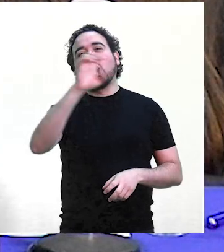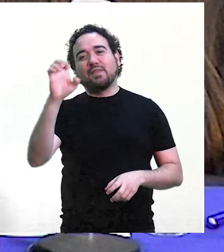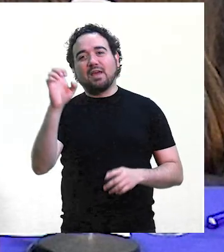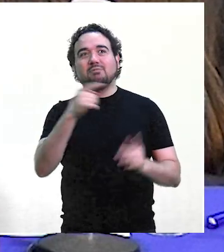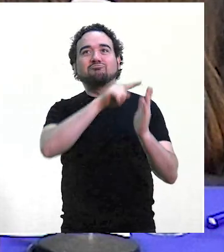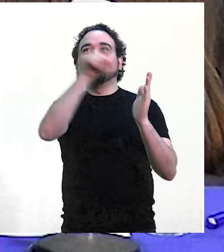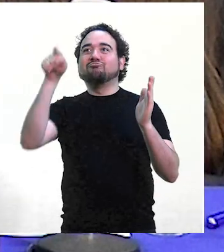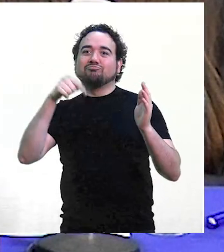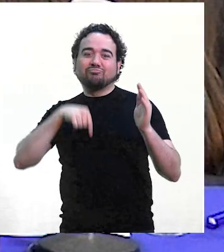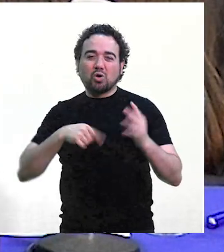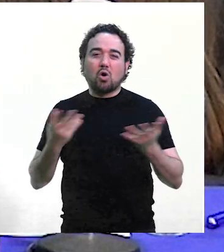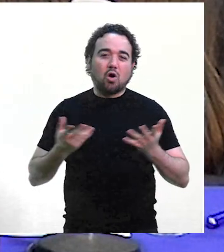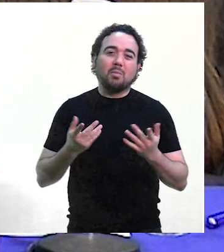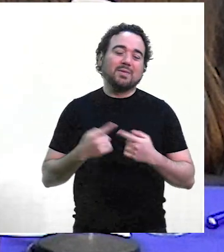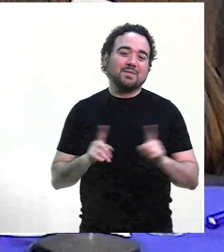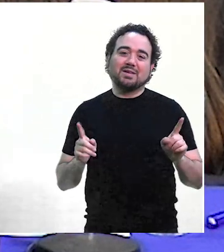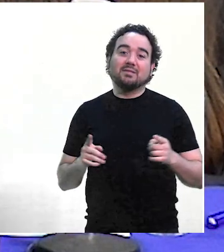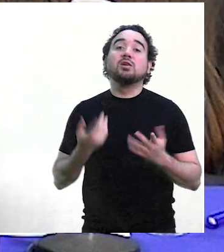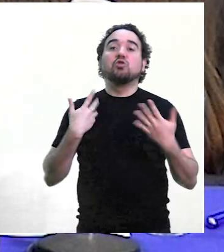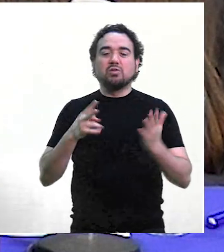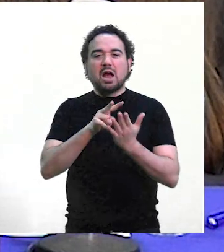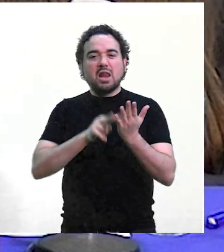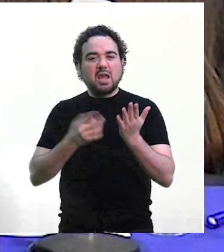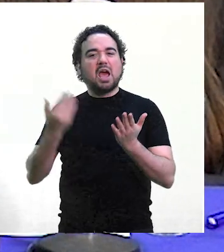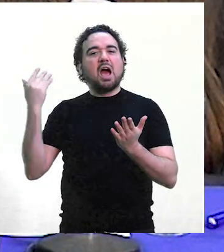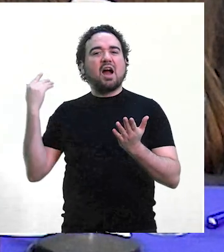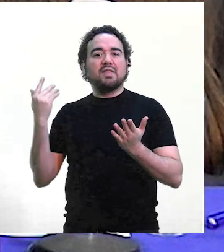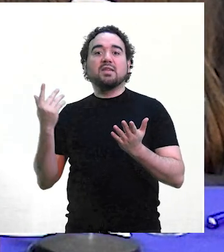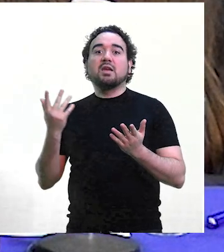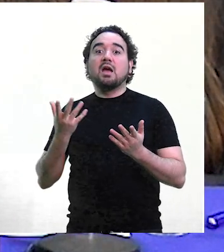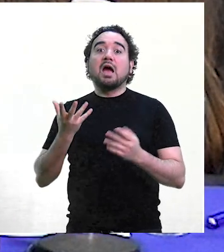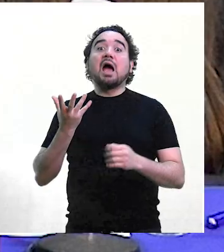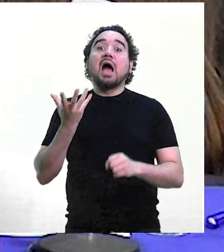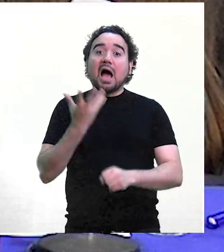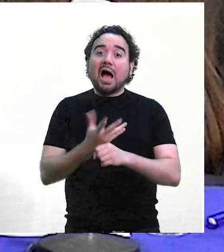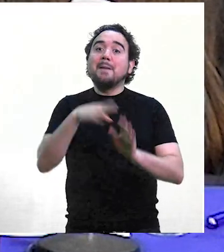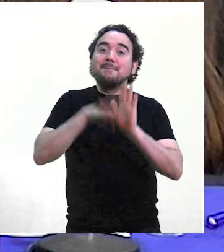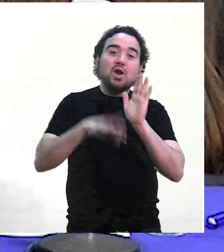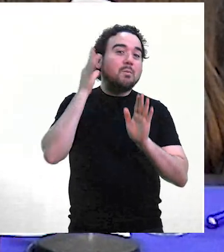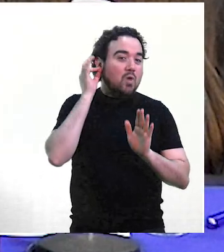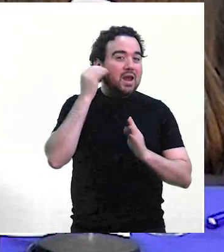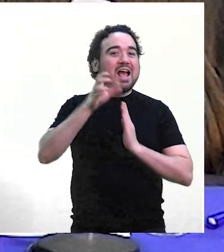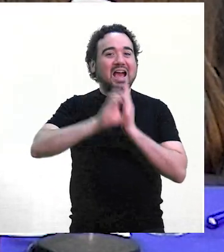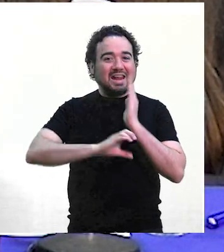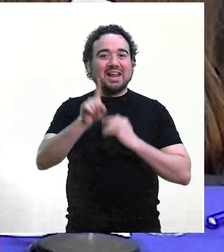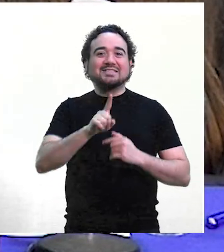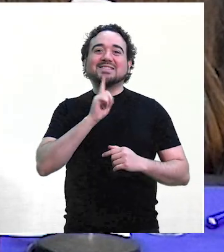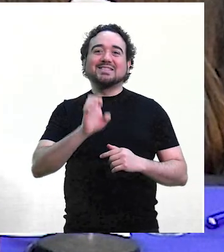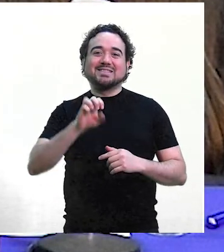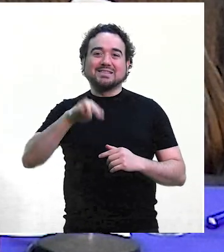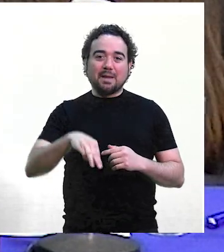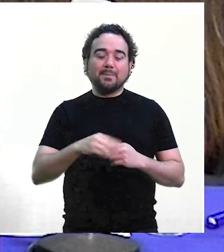la OCDE, que son supuestamente similares a nosotros, ha ido cambiando. Y leí alguna vez que a pesar que entran menos mujeres a